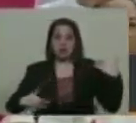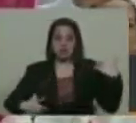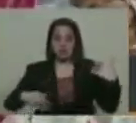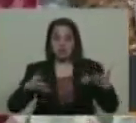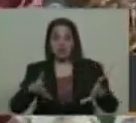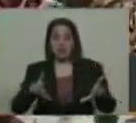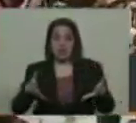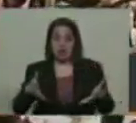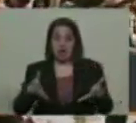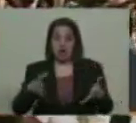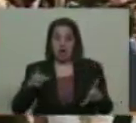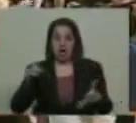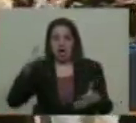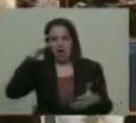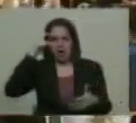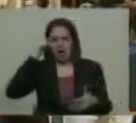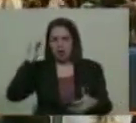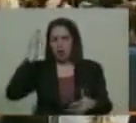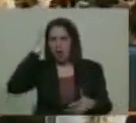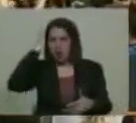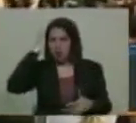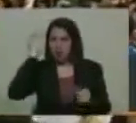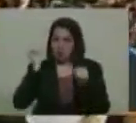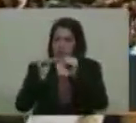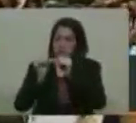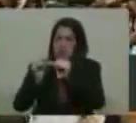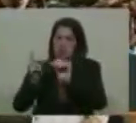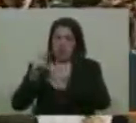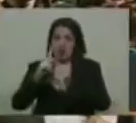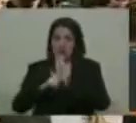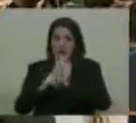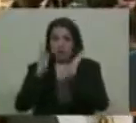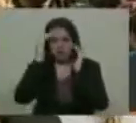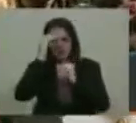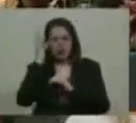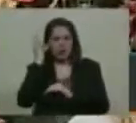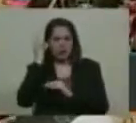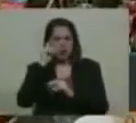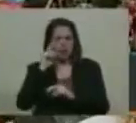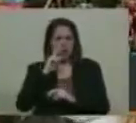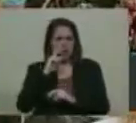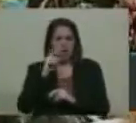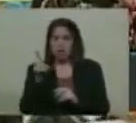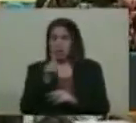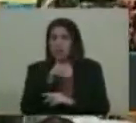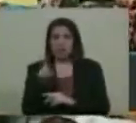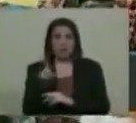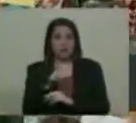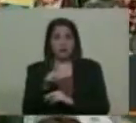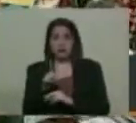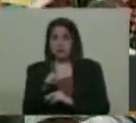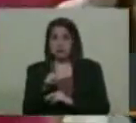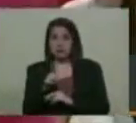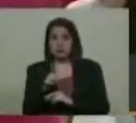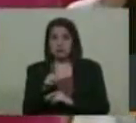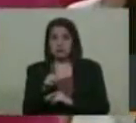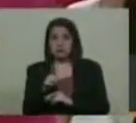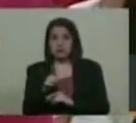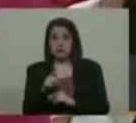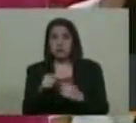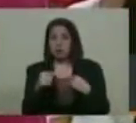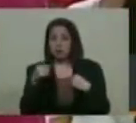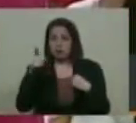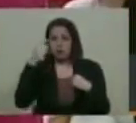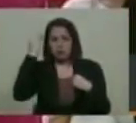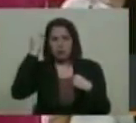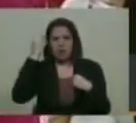el plan de parto humanizado de atención a la mujer embarazada? Toquen el corazón. ¿Ustedes